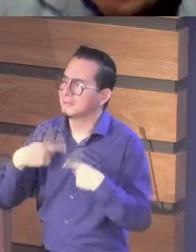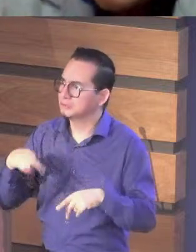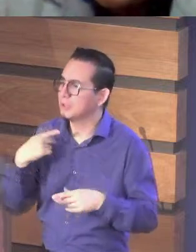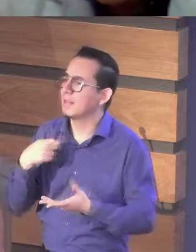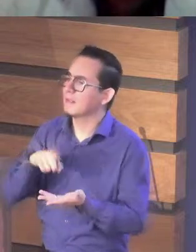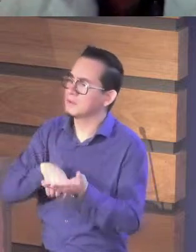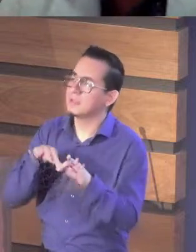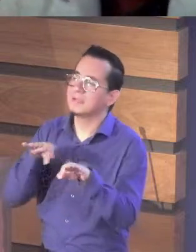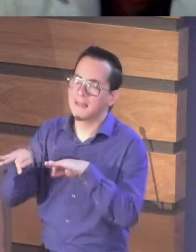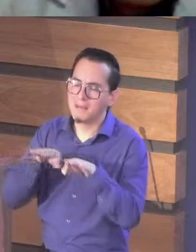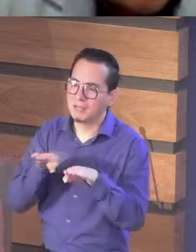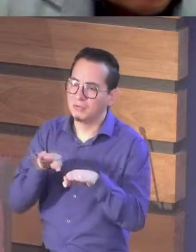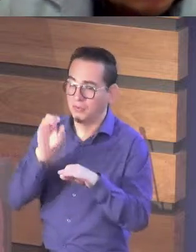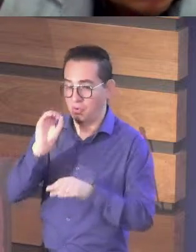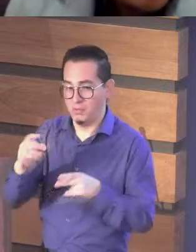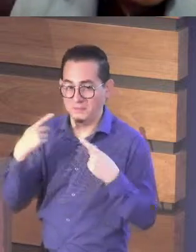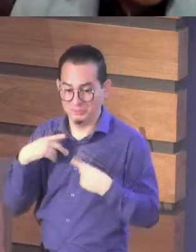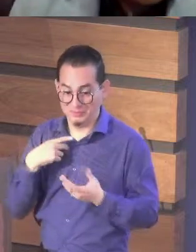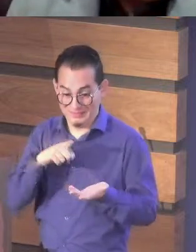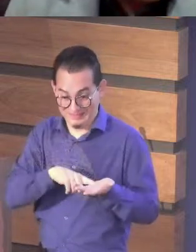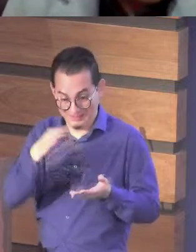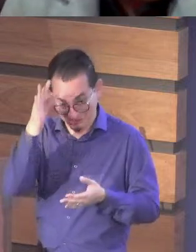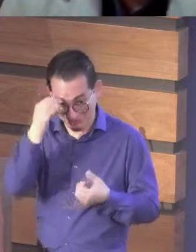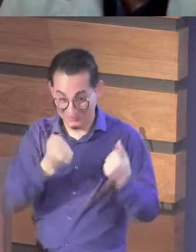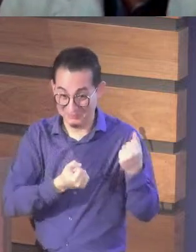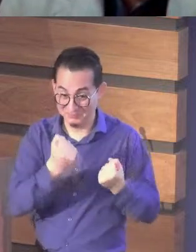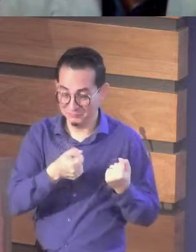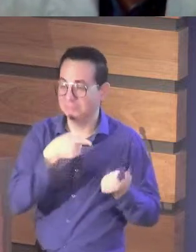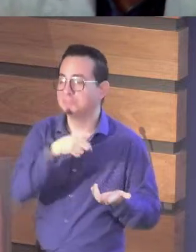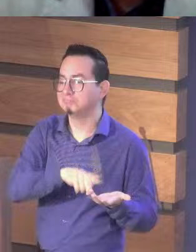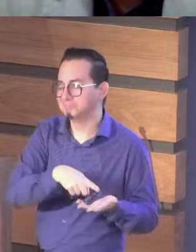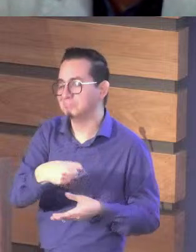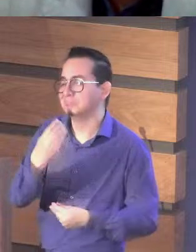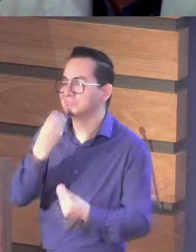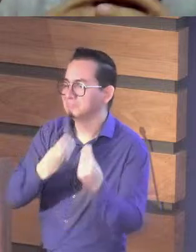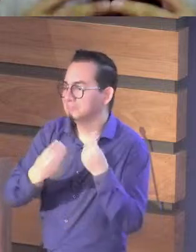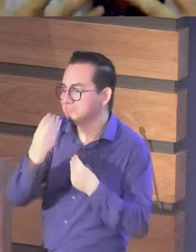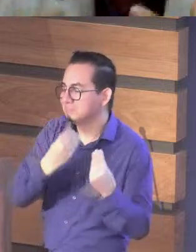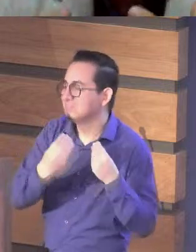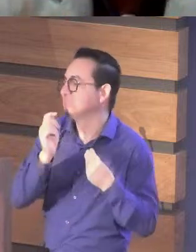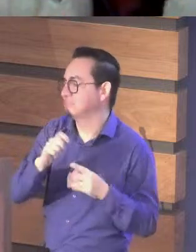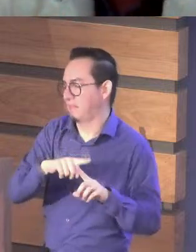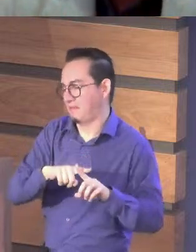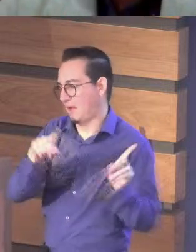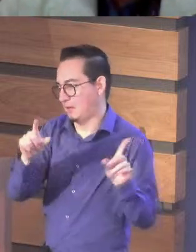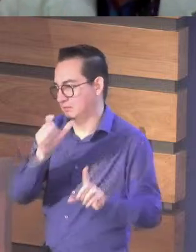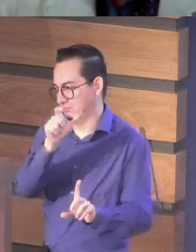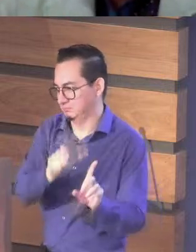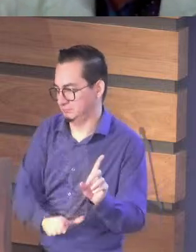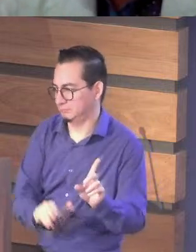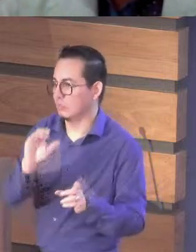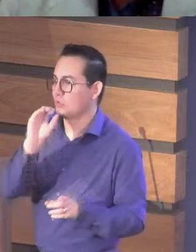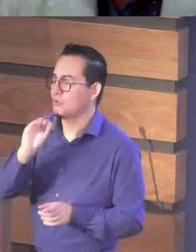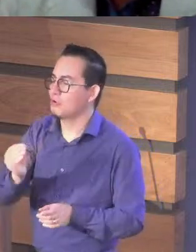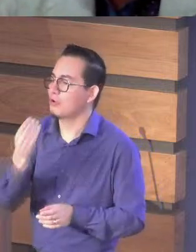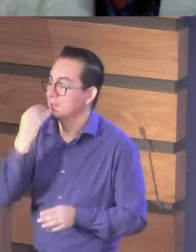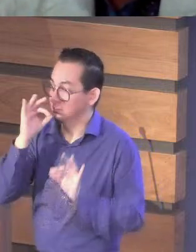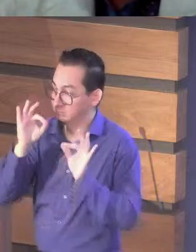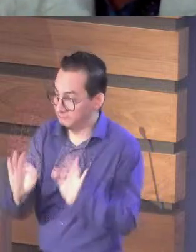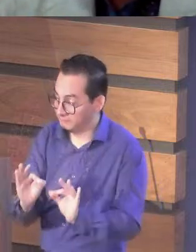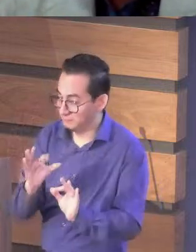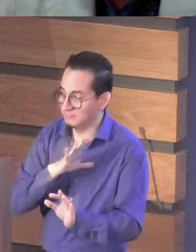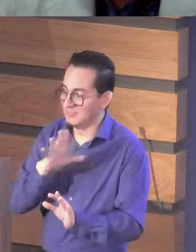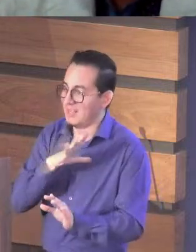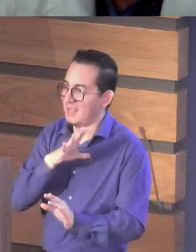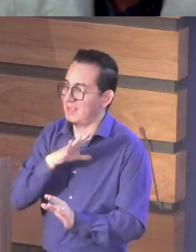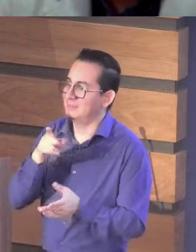transporte generalmente tienen malos hábitos alimenticios o tienen una dieta muy desequilibrada y por ende